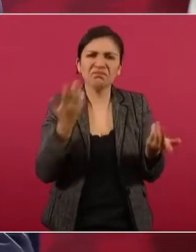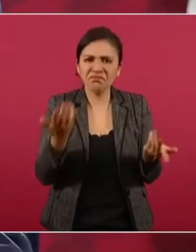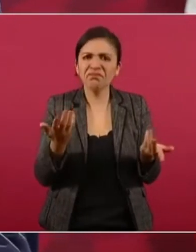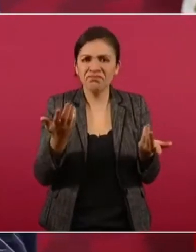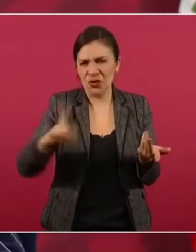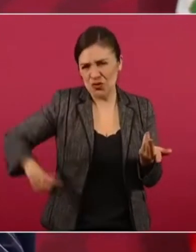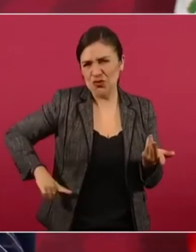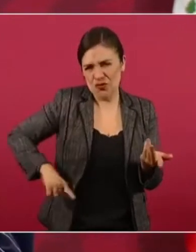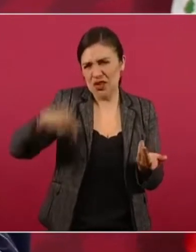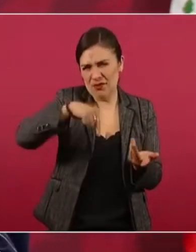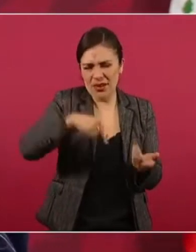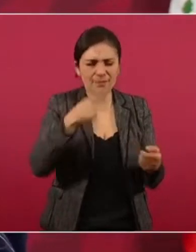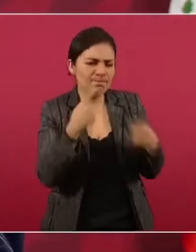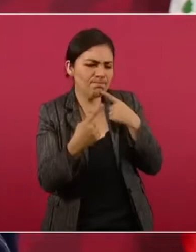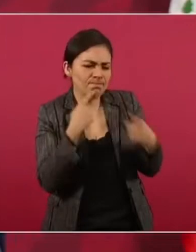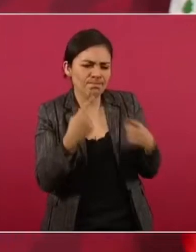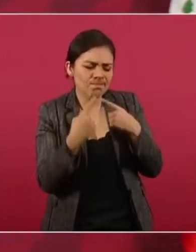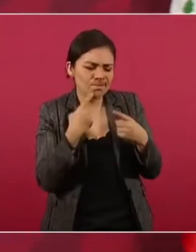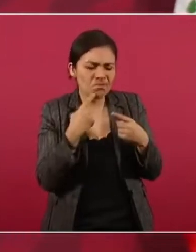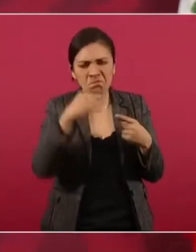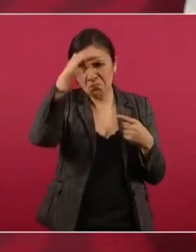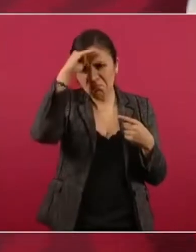en el gobierno